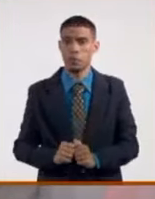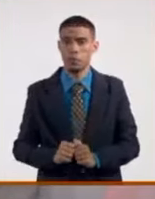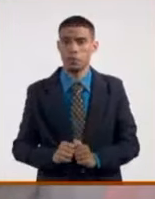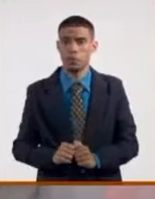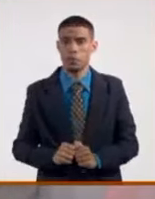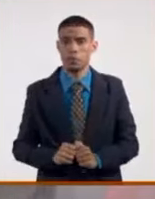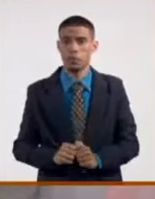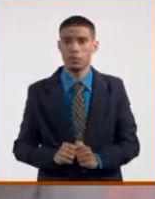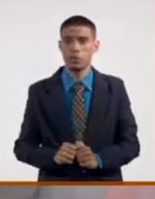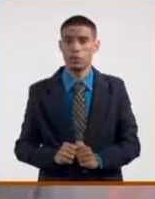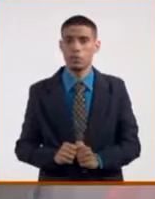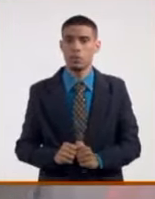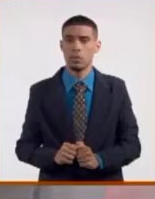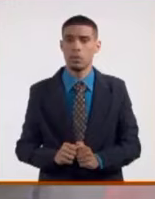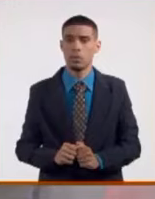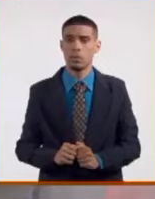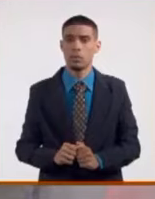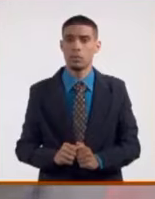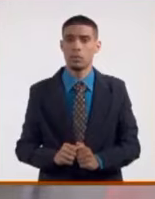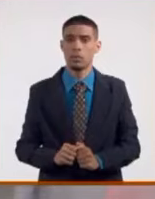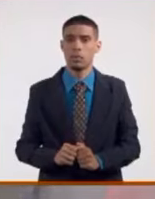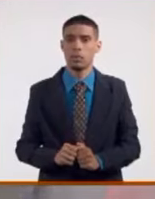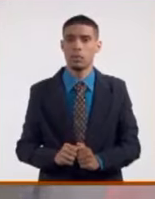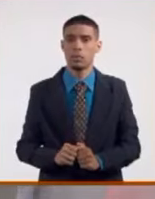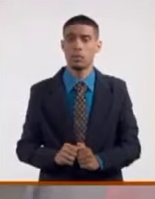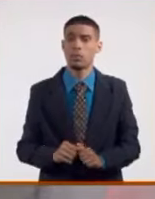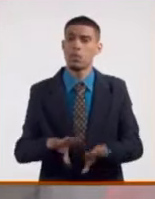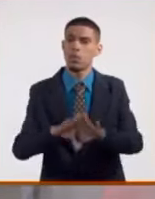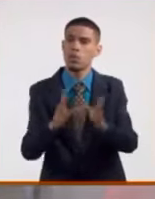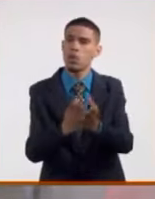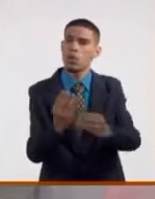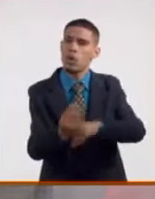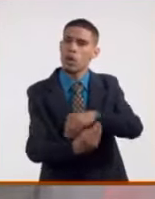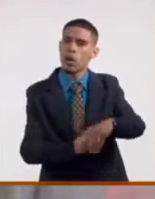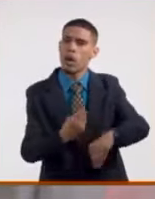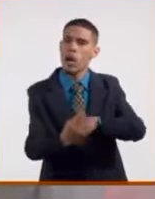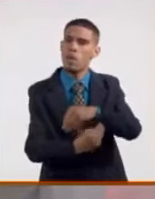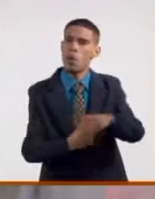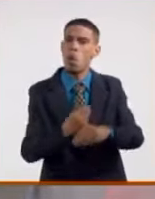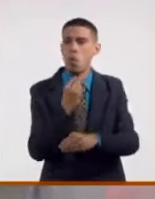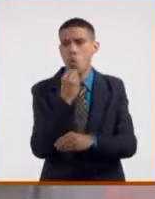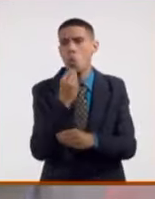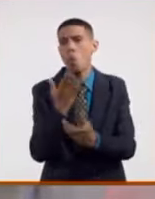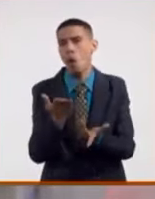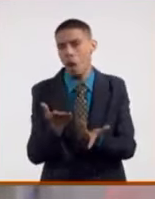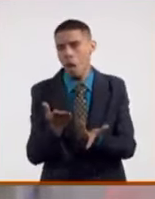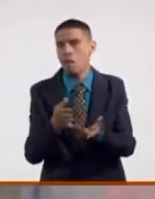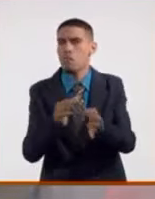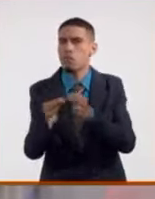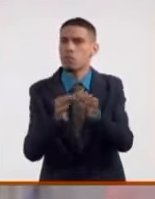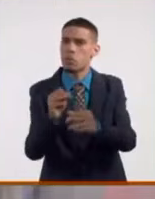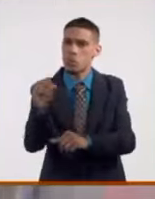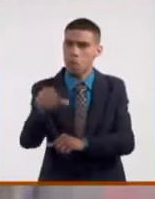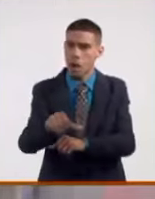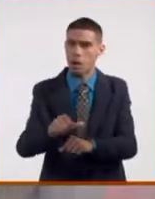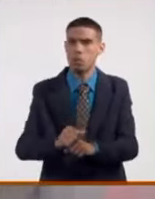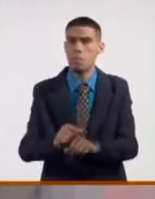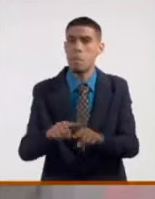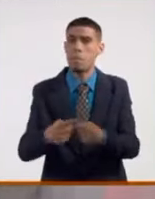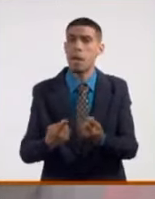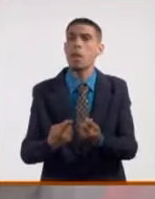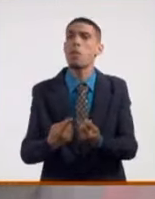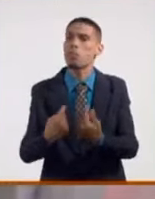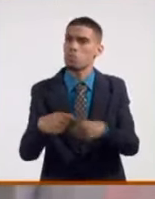explicamos y en permanente transformación y todas esas transformaciones van generando tienen riesgo y van generando determinados distorsiones que hay que